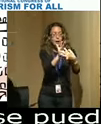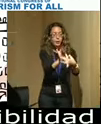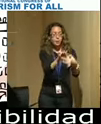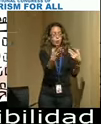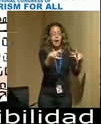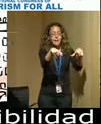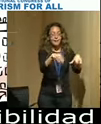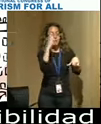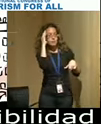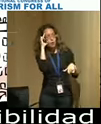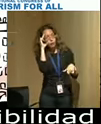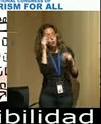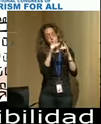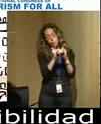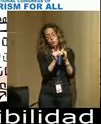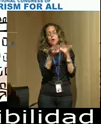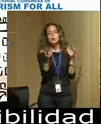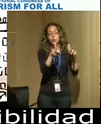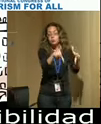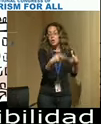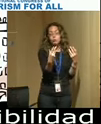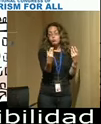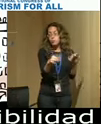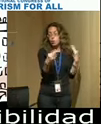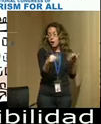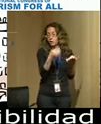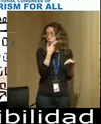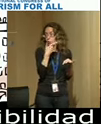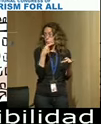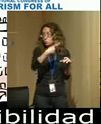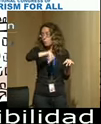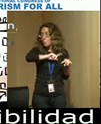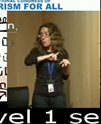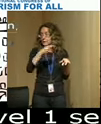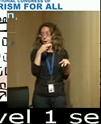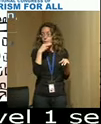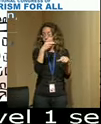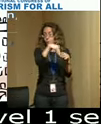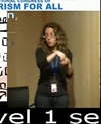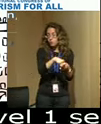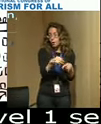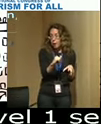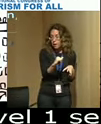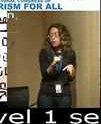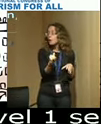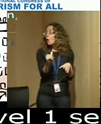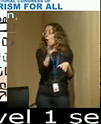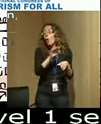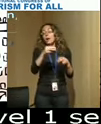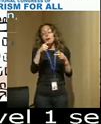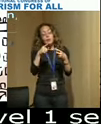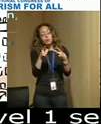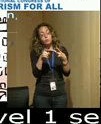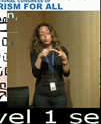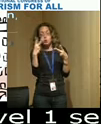hotel común que conocemos, que normalmente está dotada de un baño. Podríamos hablar luego de un nivel 2, que